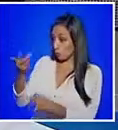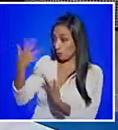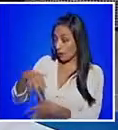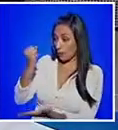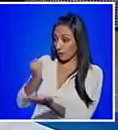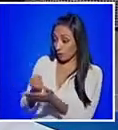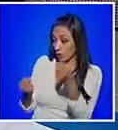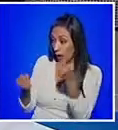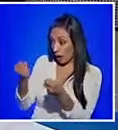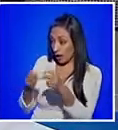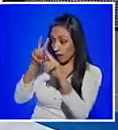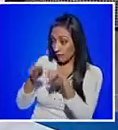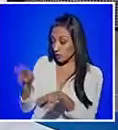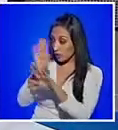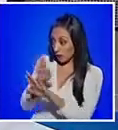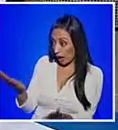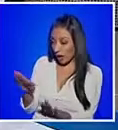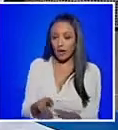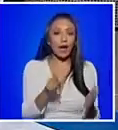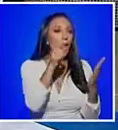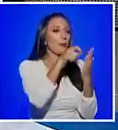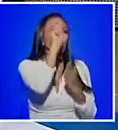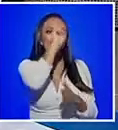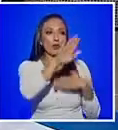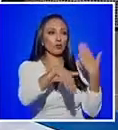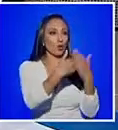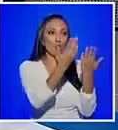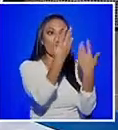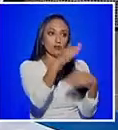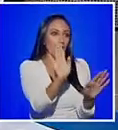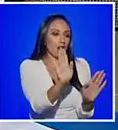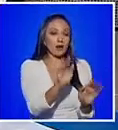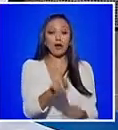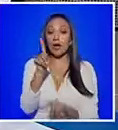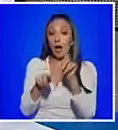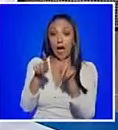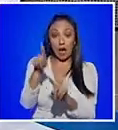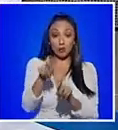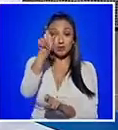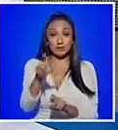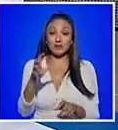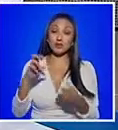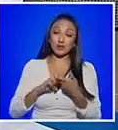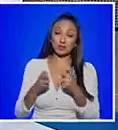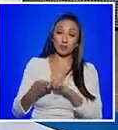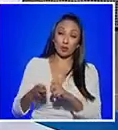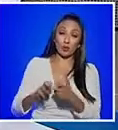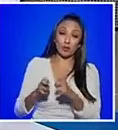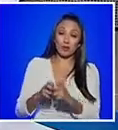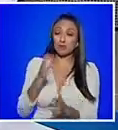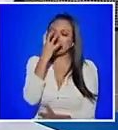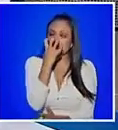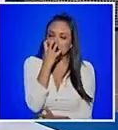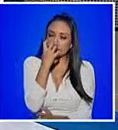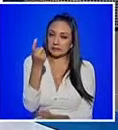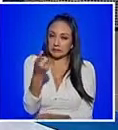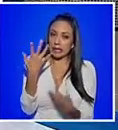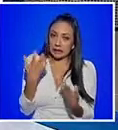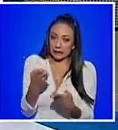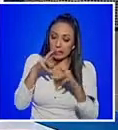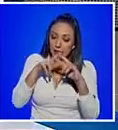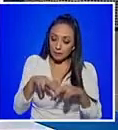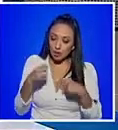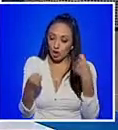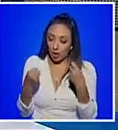matriculé. ¿La revisión vehicular? Ya, todo bueno, aprobado. Hay personas que todavía tienen problemas y existe malestar en los usuarios que buscan cumplir con la revisión